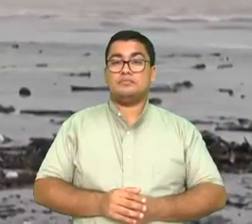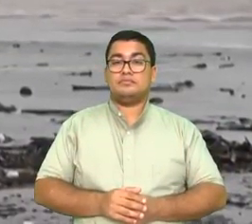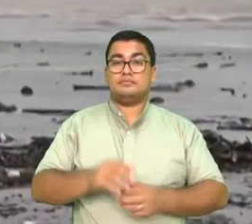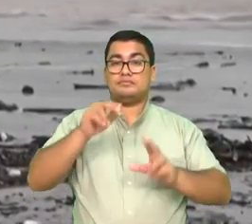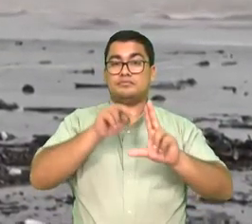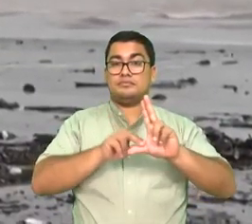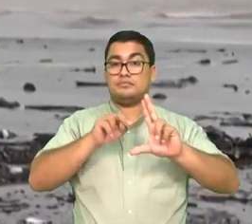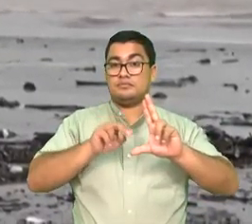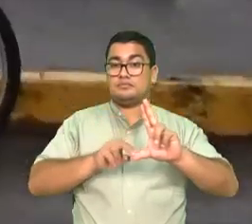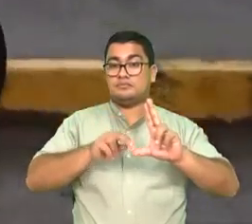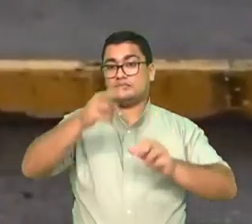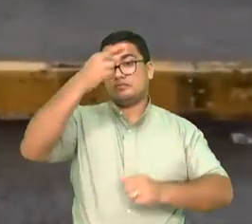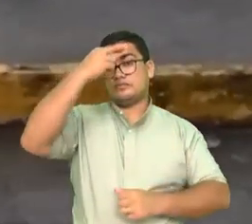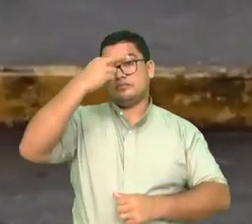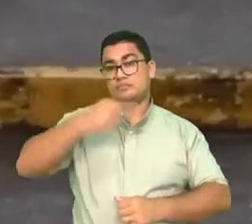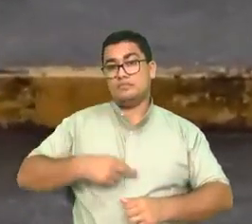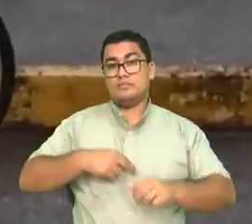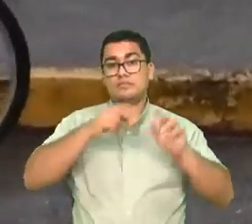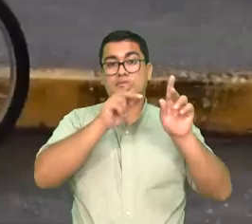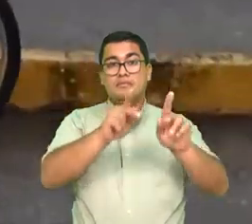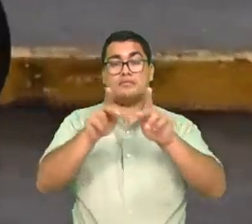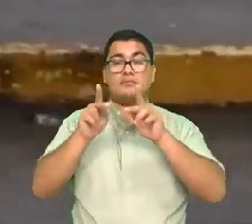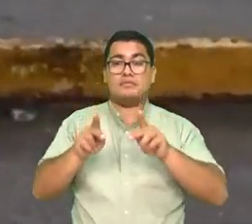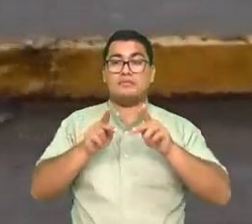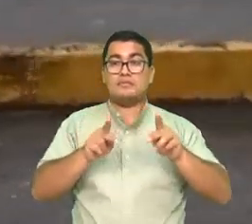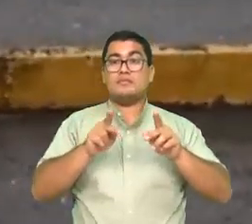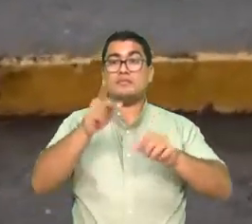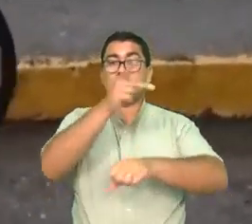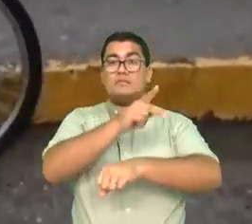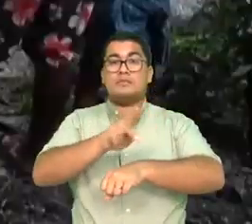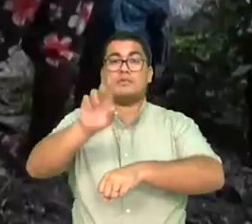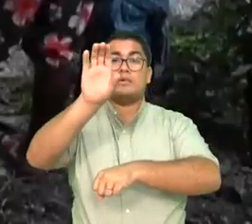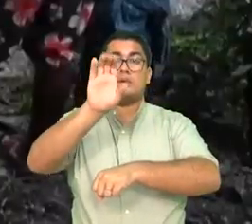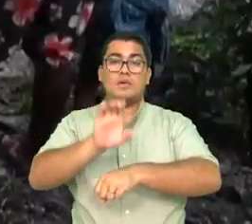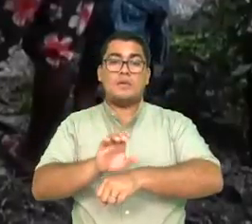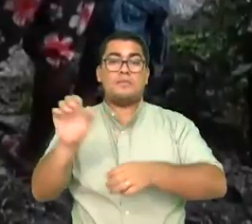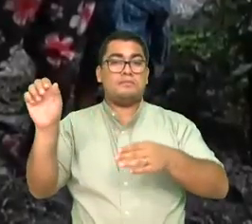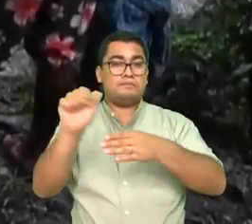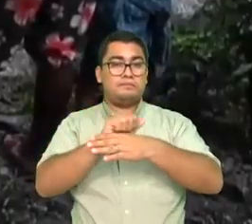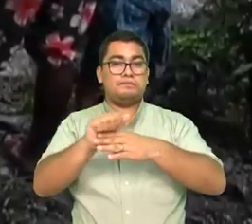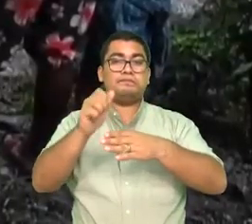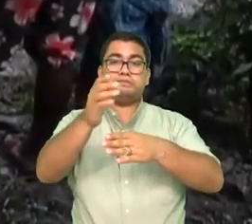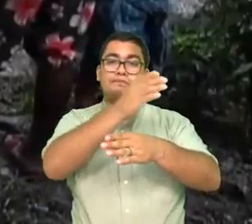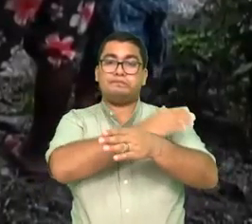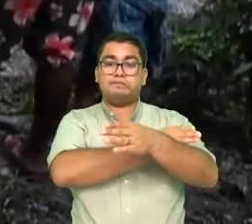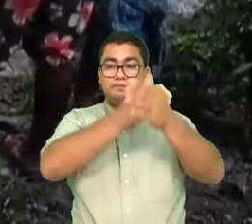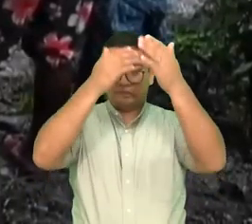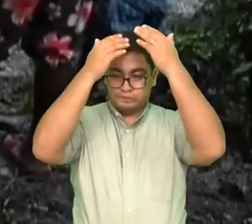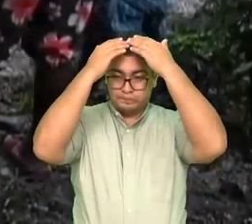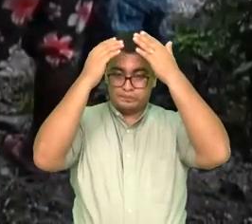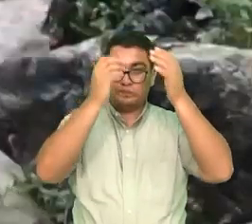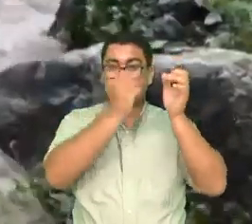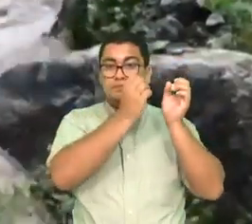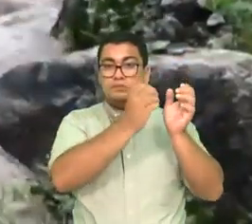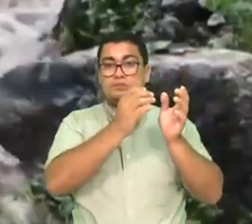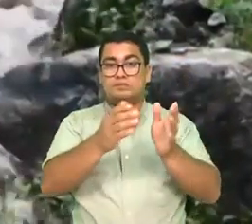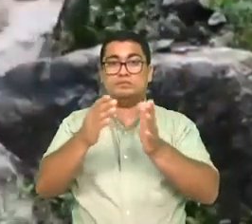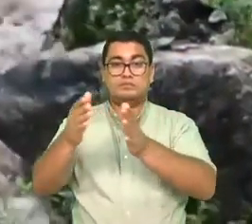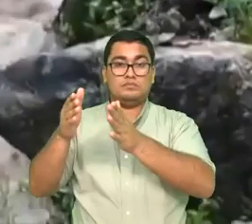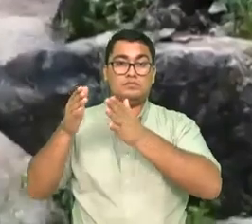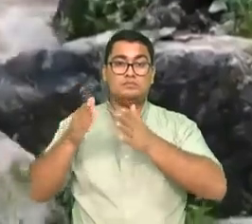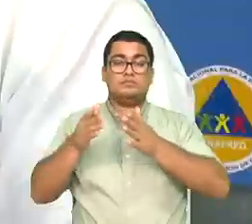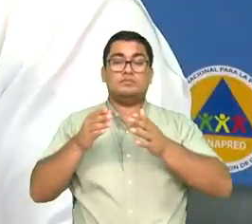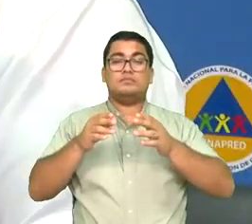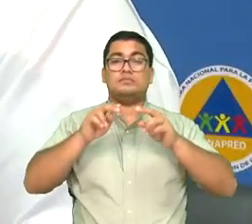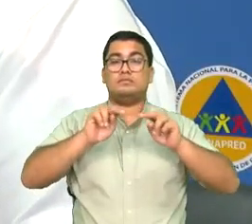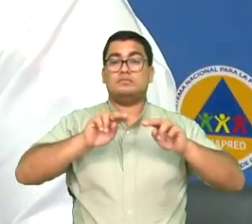SINAPRED destacó que la población del Caribe Norte puso en práctica todos sus conocimientos y organización frente a este fenómeno